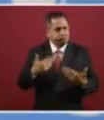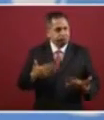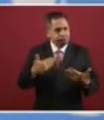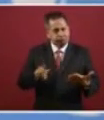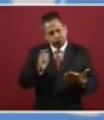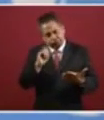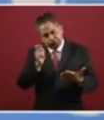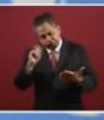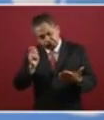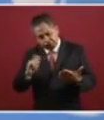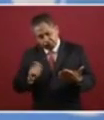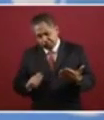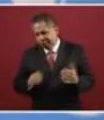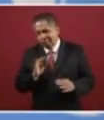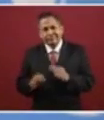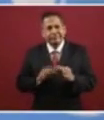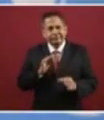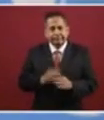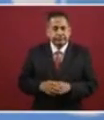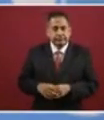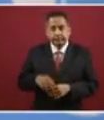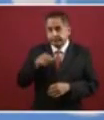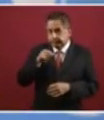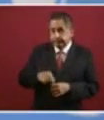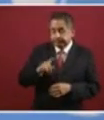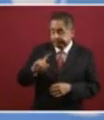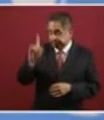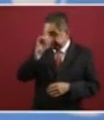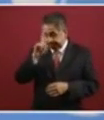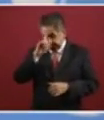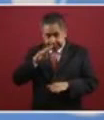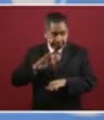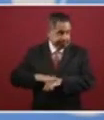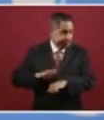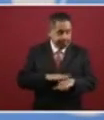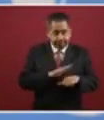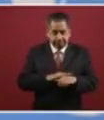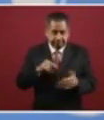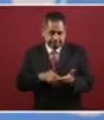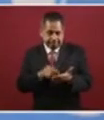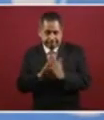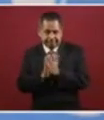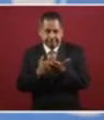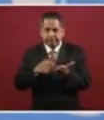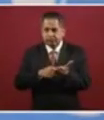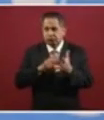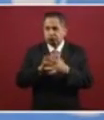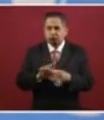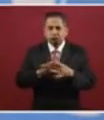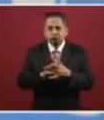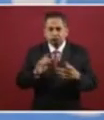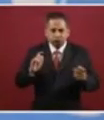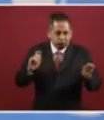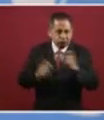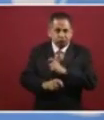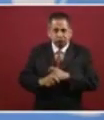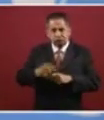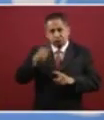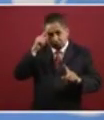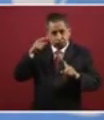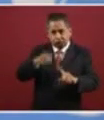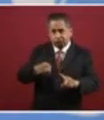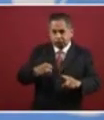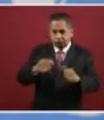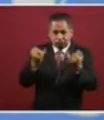nos invito a llevar a cabo cambios en favor de la igualdad